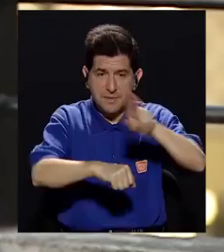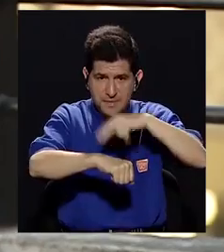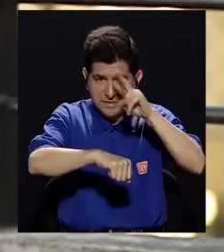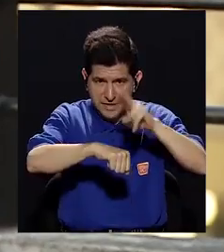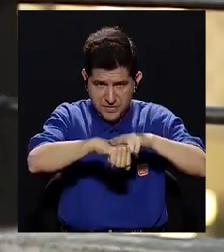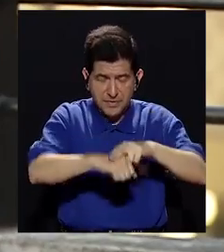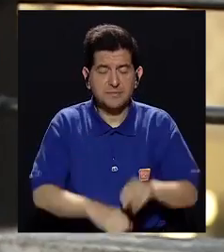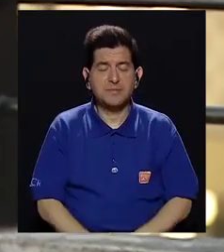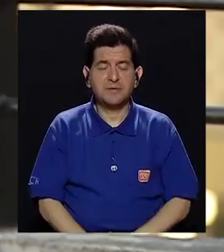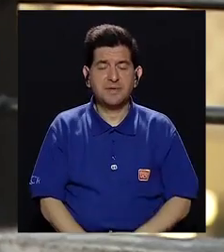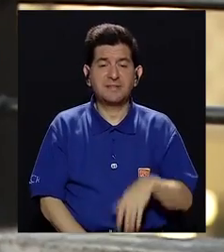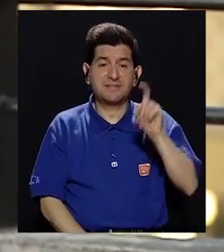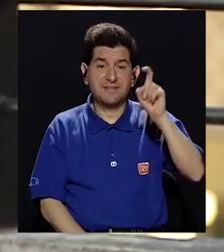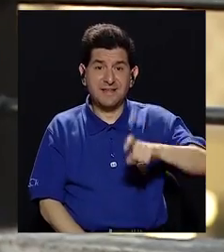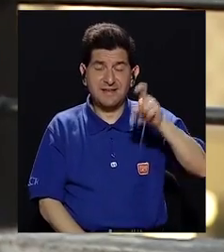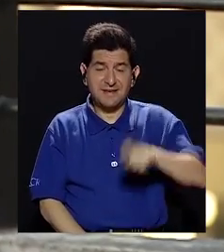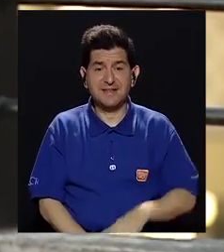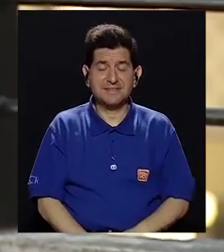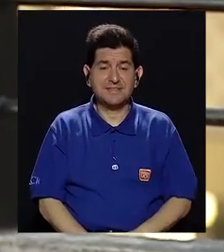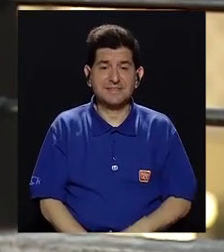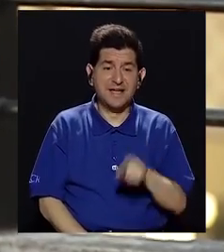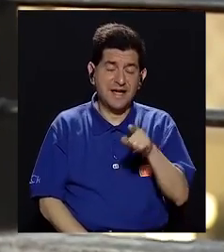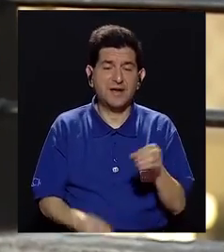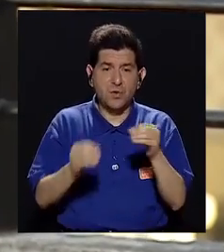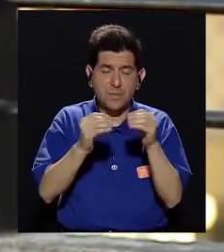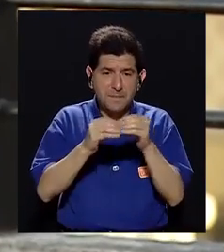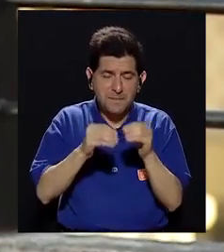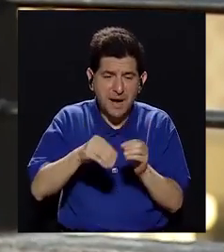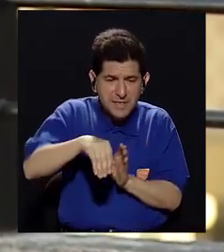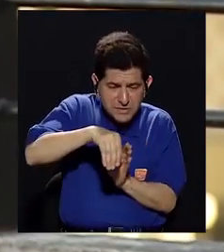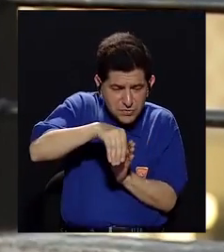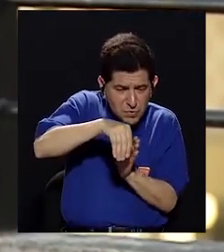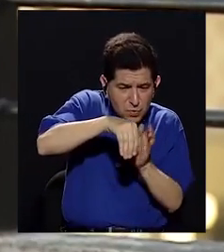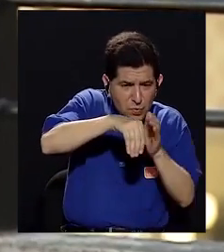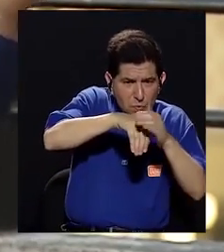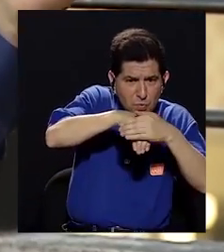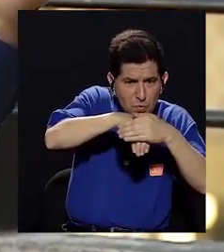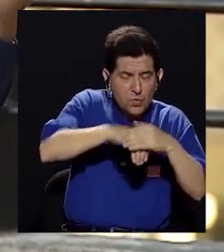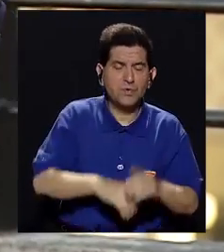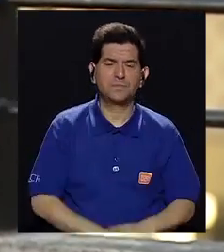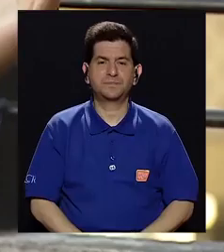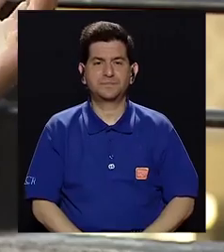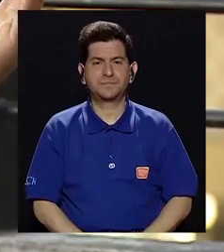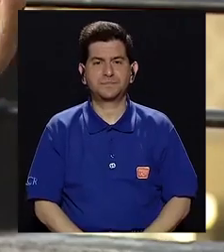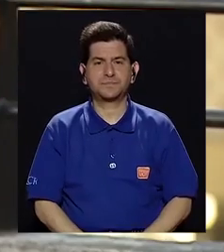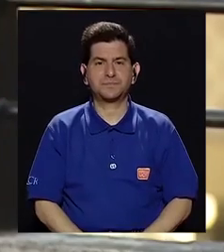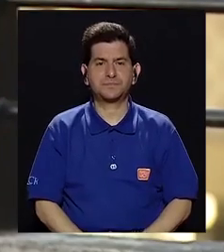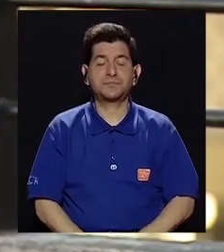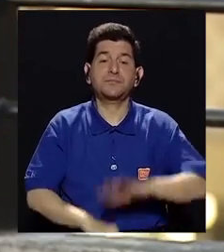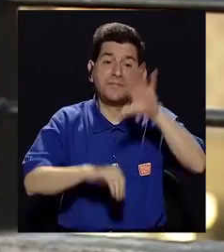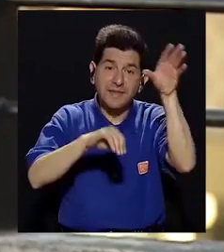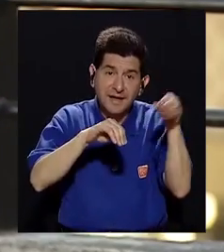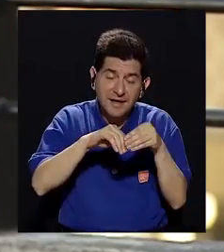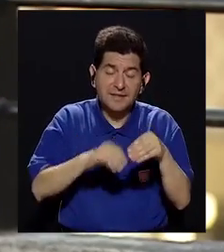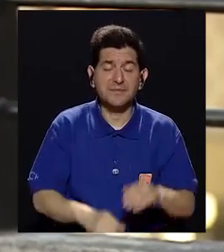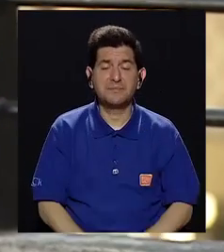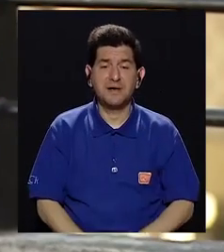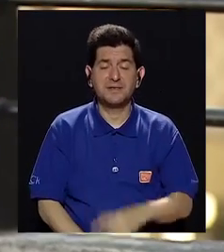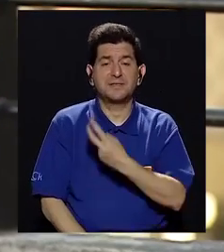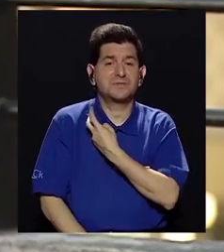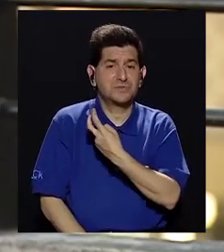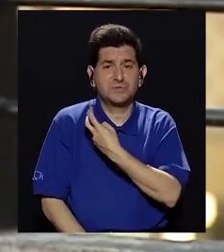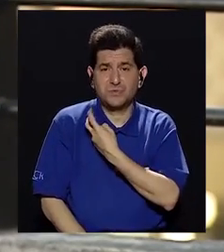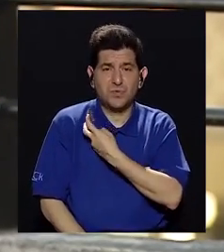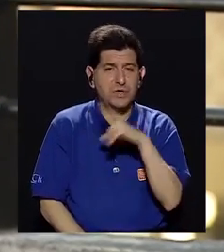normalmente en el borde de la rodilla, ahora tienen que ir a dar una vuelta extra para poder darle vuelta a los meniscos. Además, el